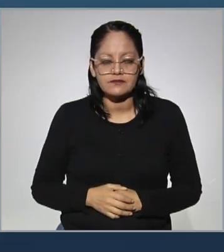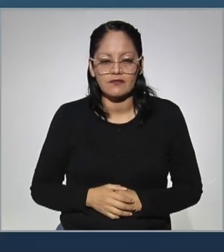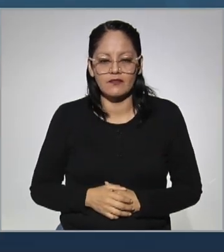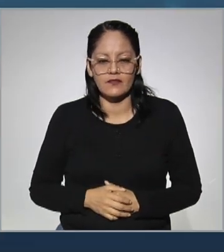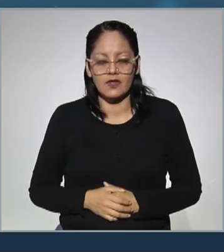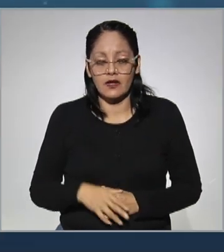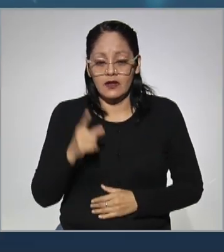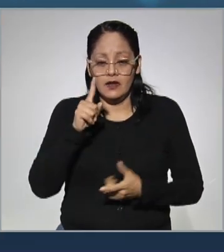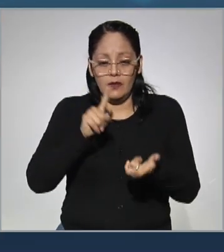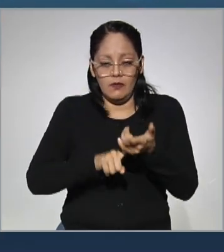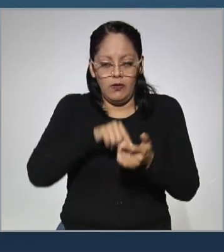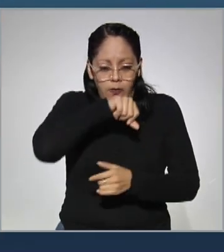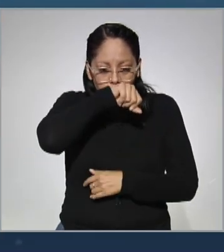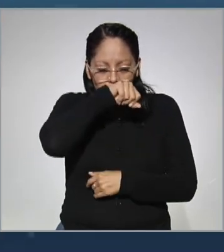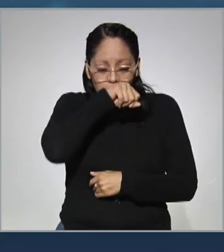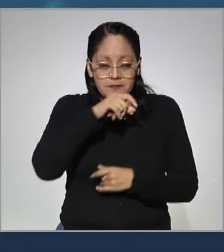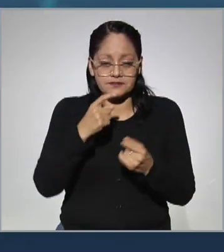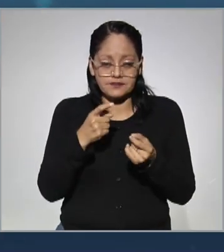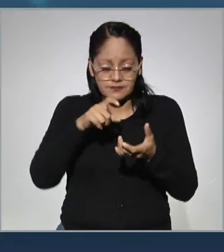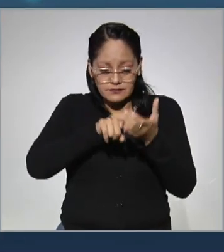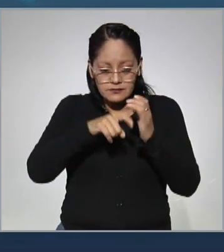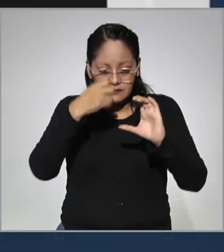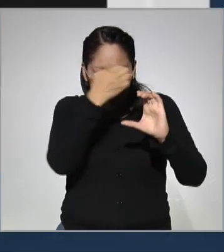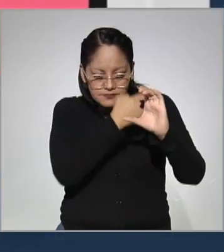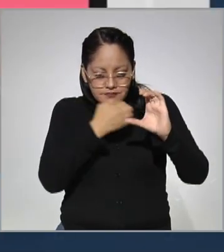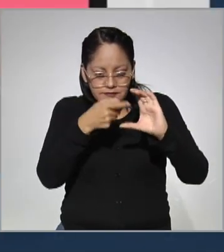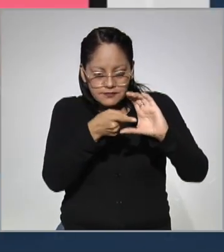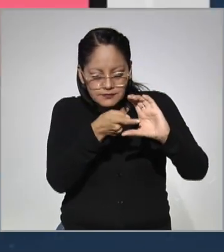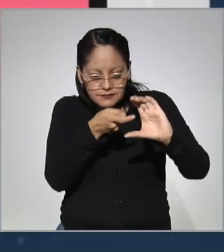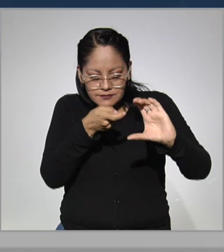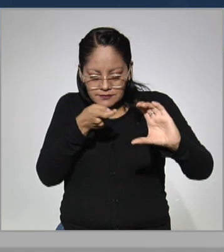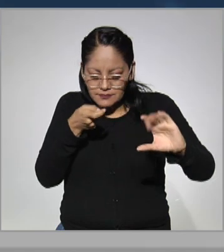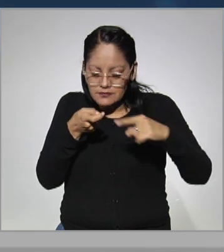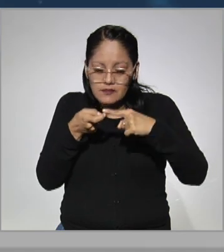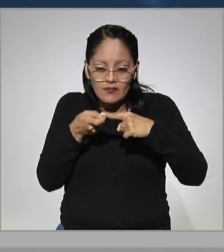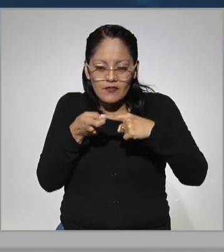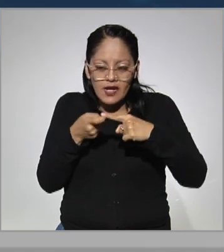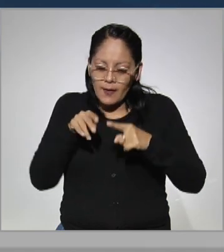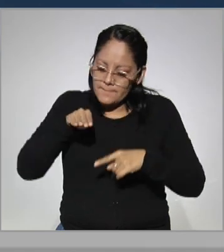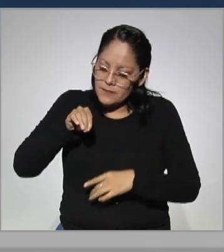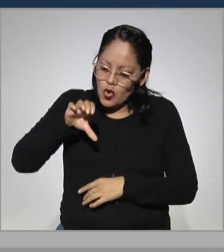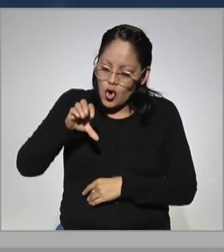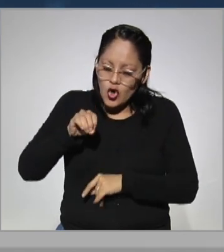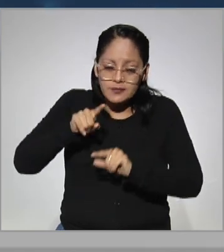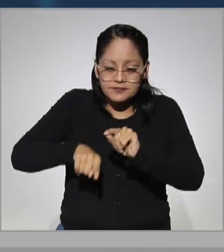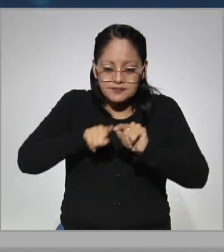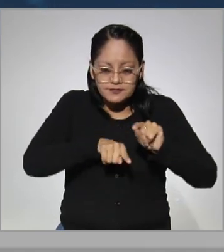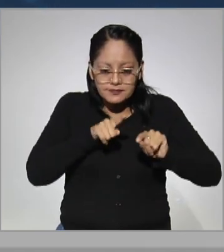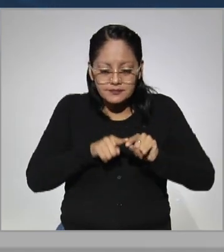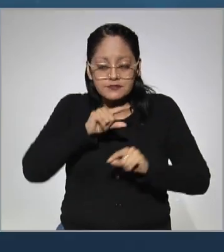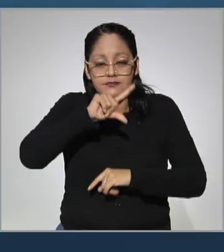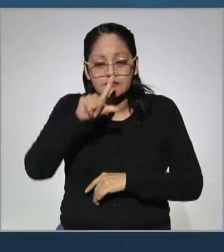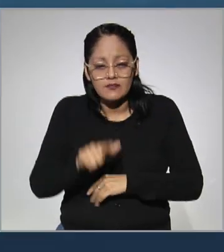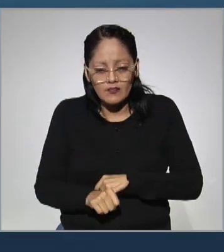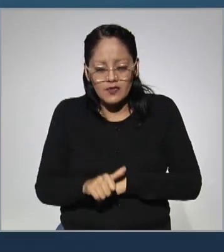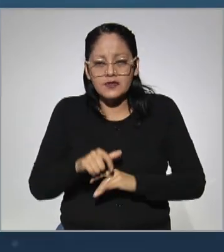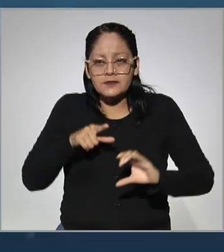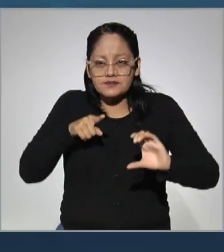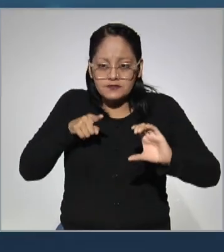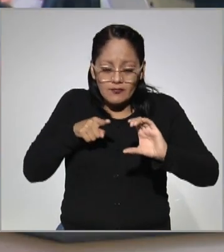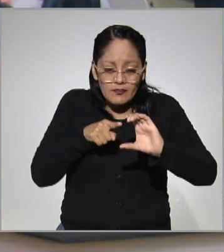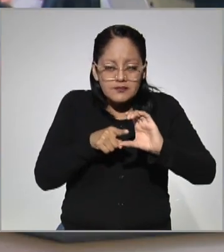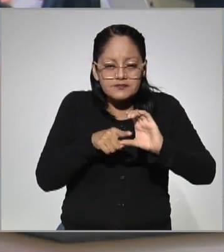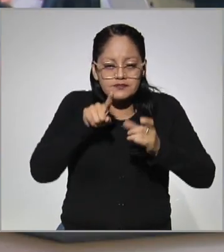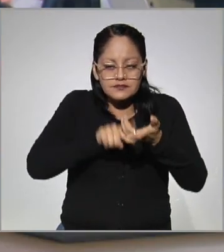solución fisiológica. Esta solución simplemente es para quitar el exceso de moco. Después colocamos una solución que se